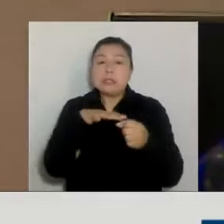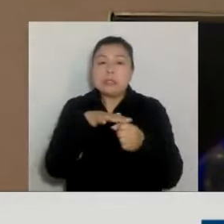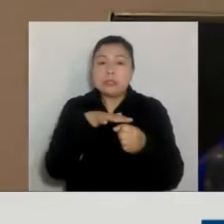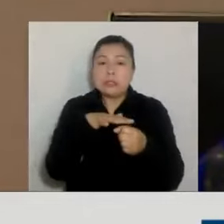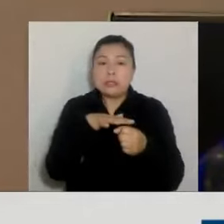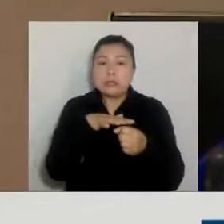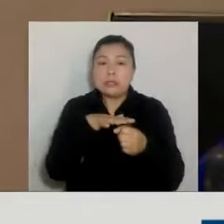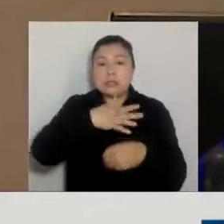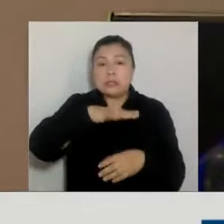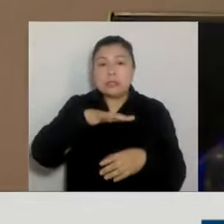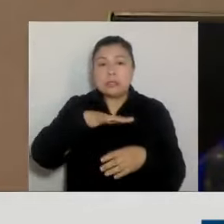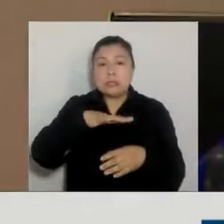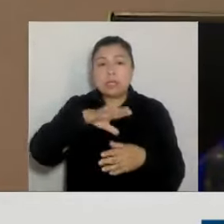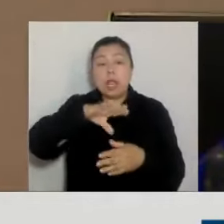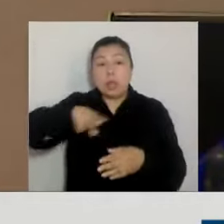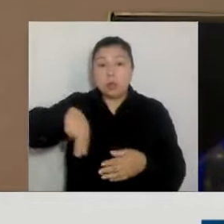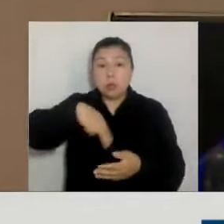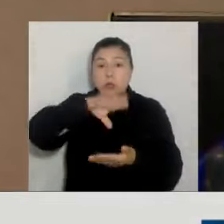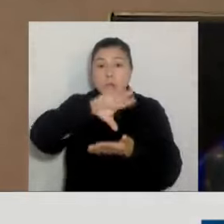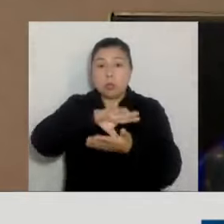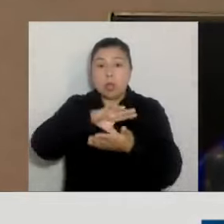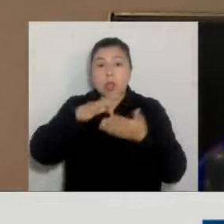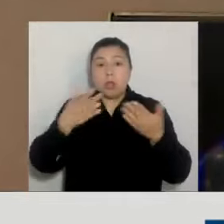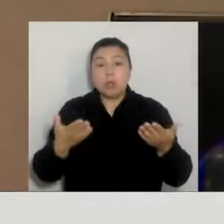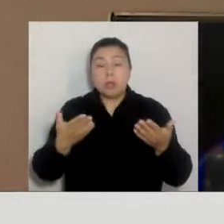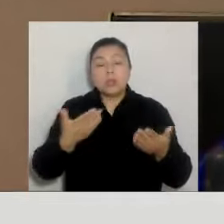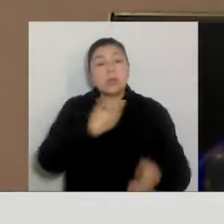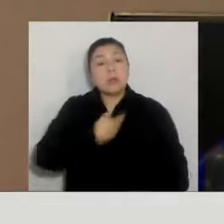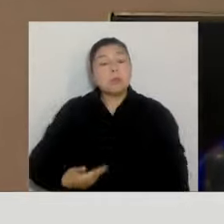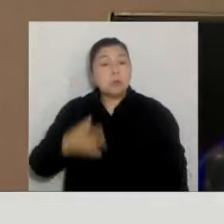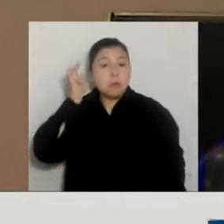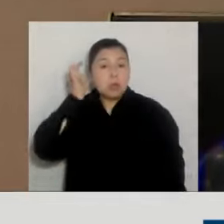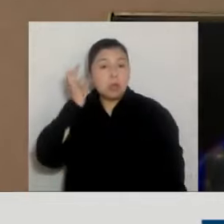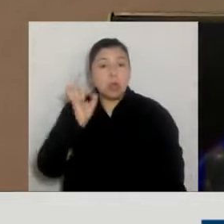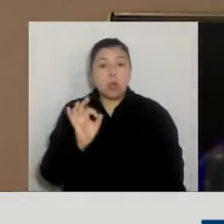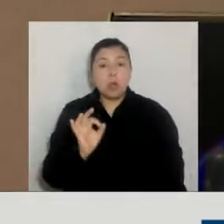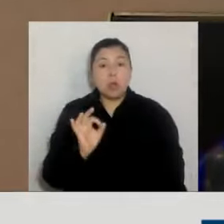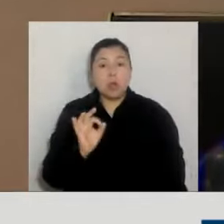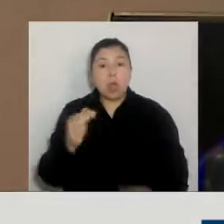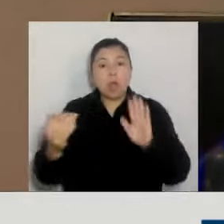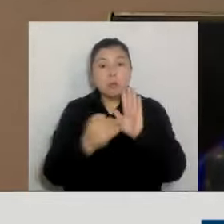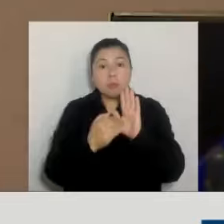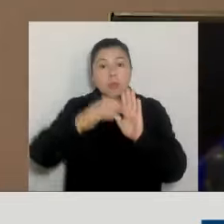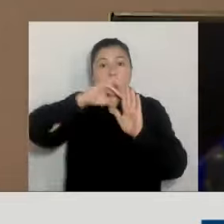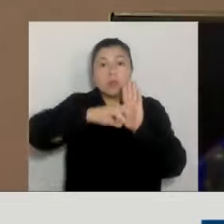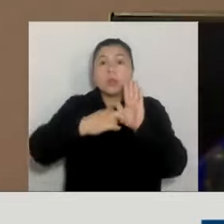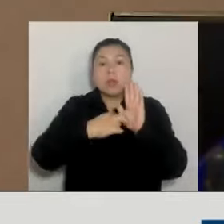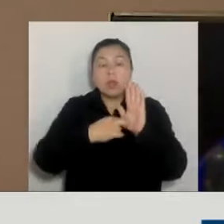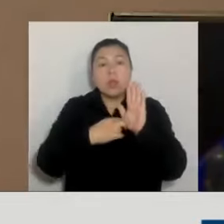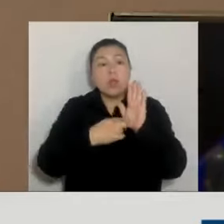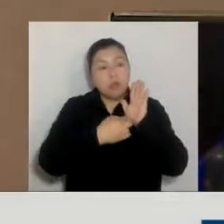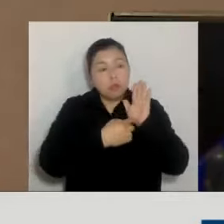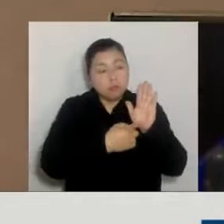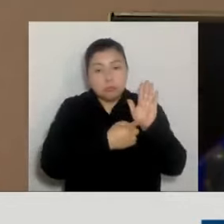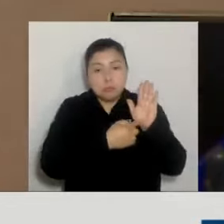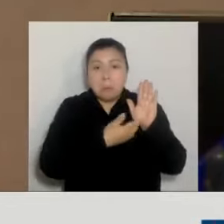en nuestro país Así que presidenta insto a mis colegas a apoyar esta iniciativa que se nos presenta